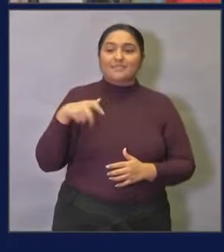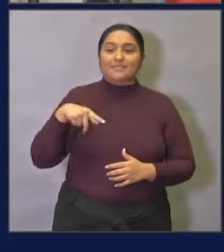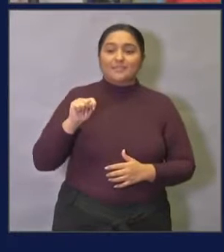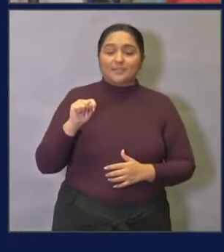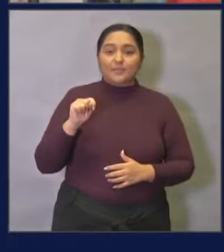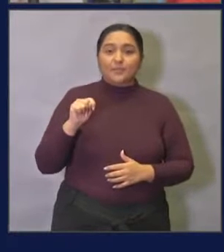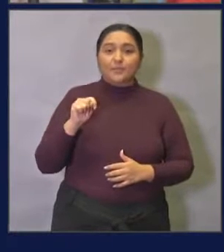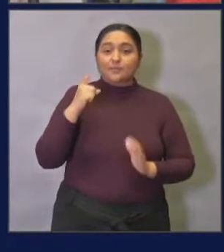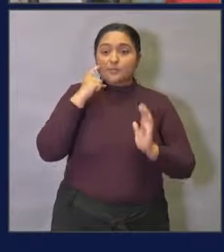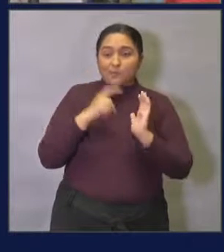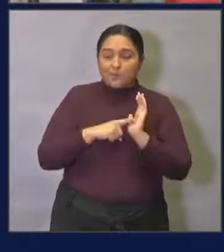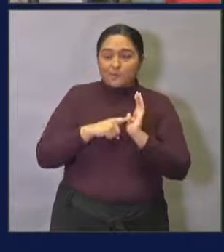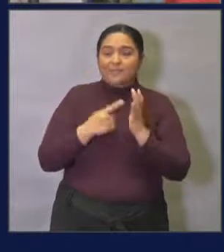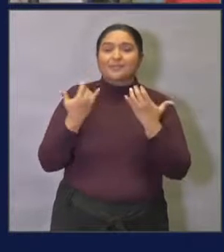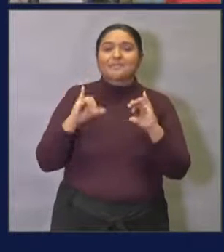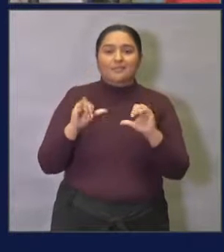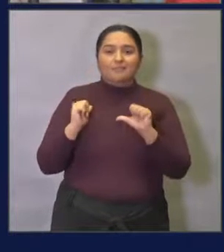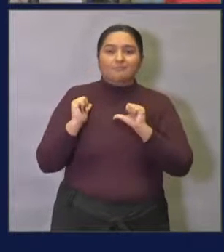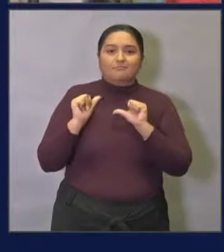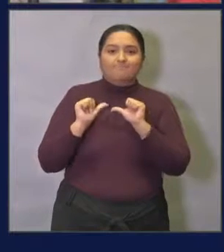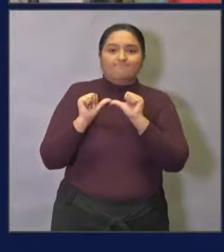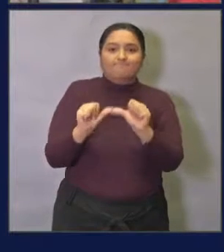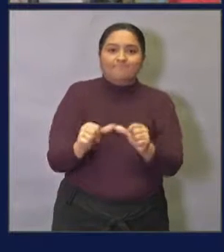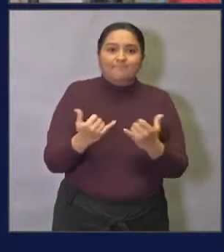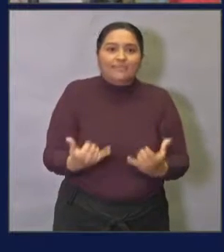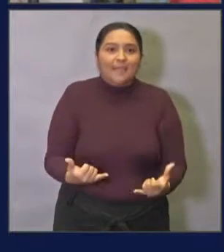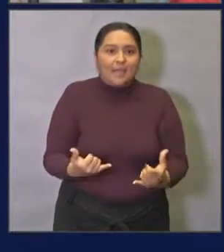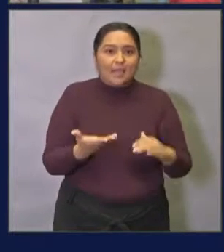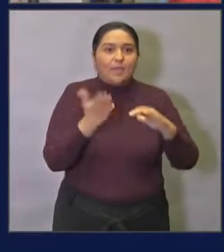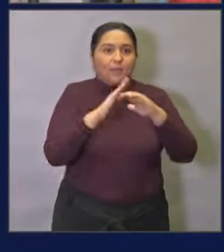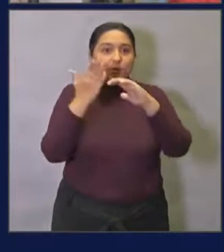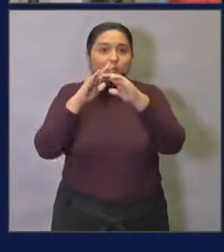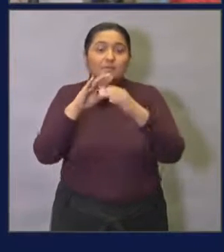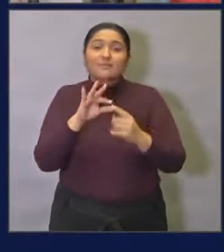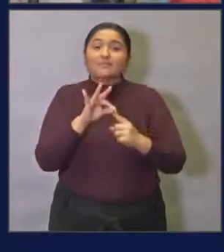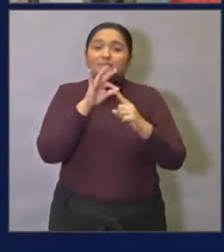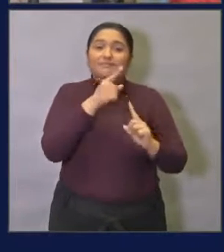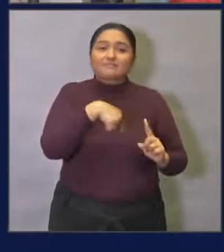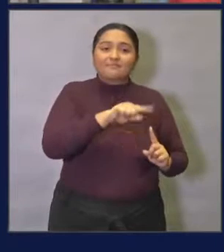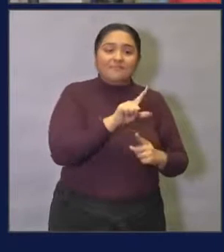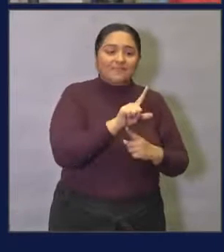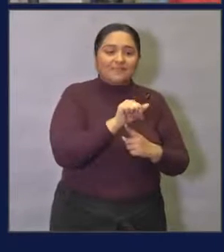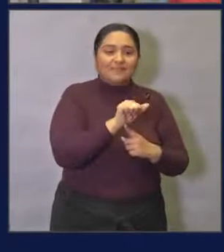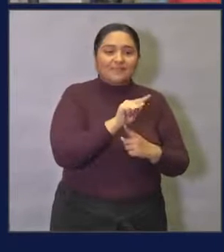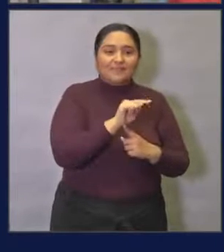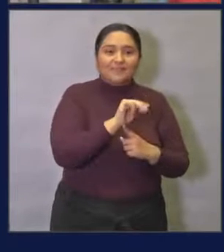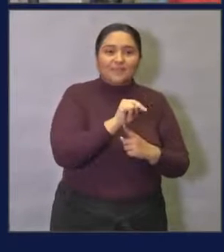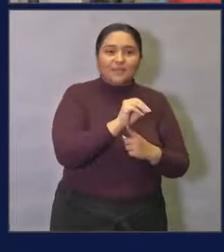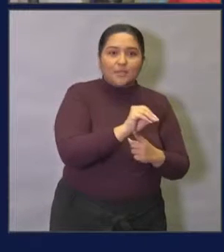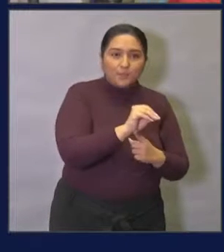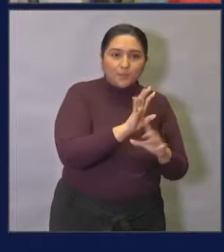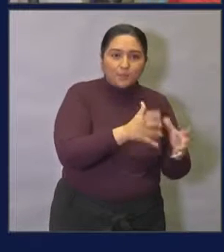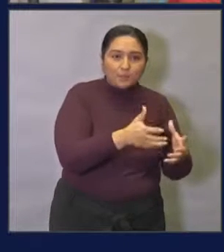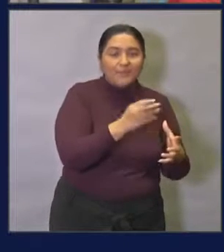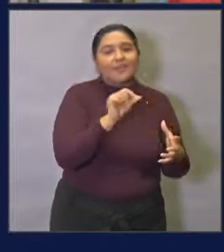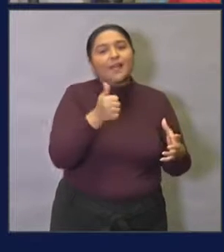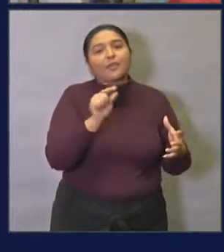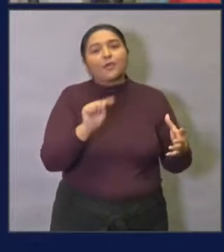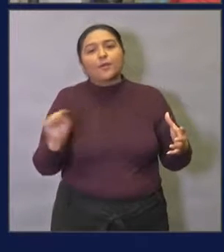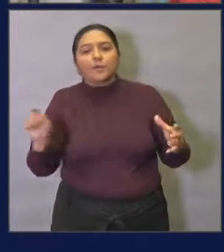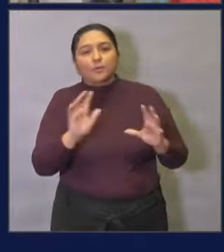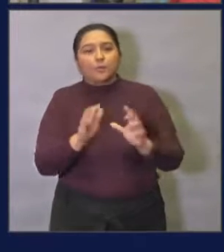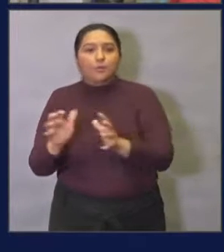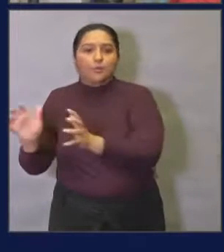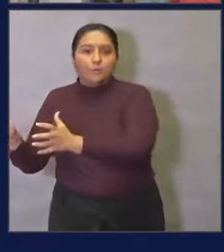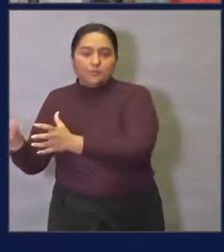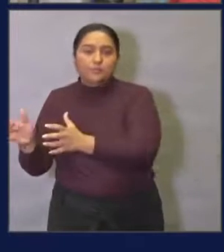continúan aumentando, especialmente para los residentes latinos en comparación con otros grupos, aunque todos los grupos están